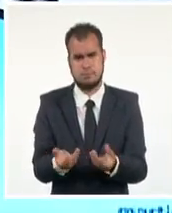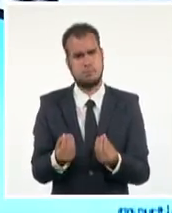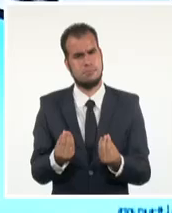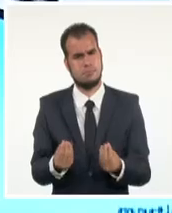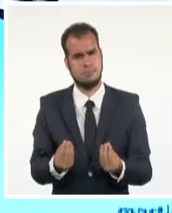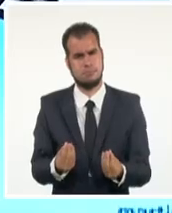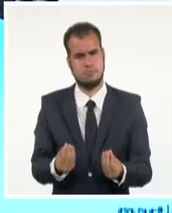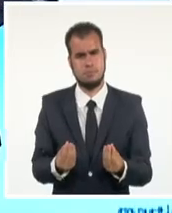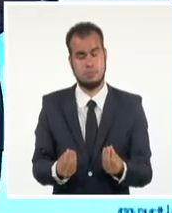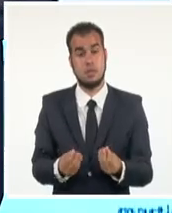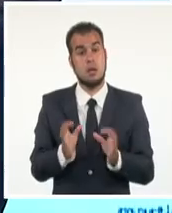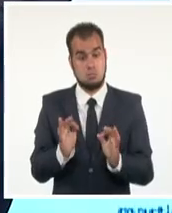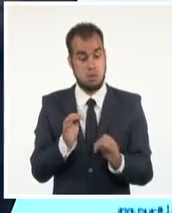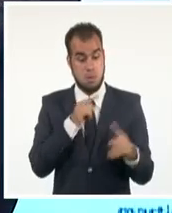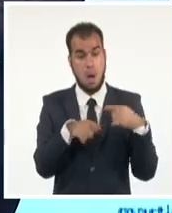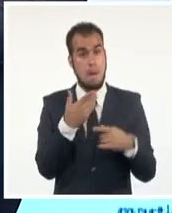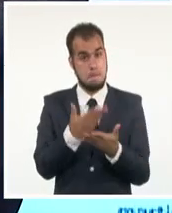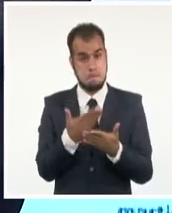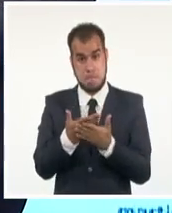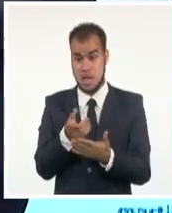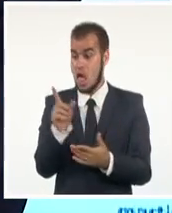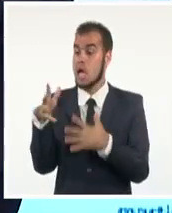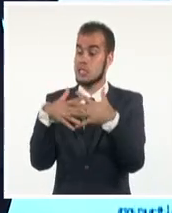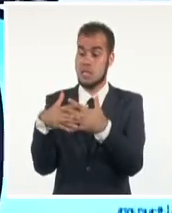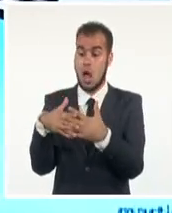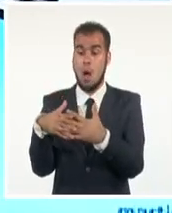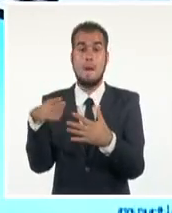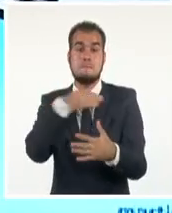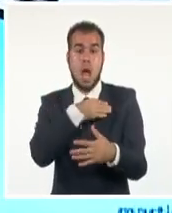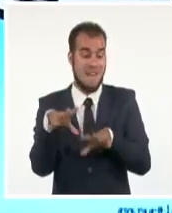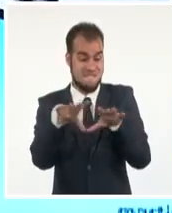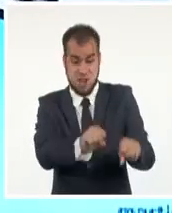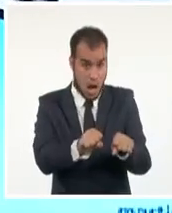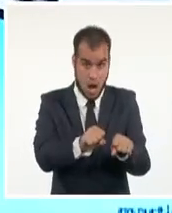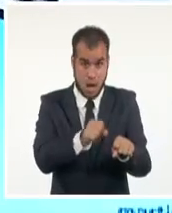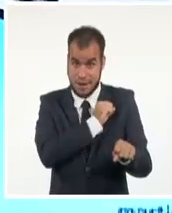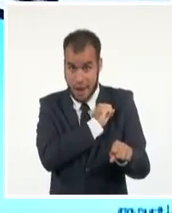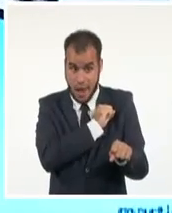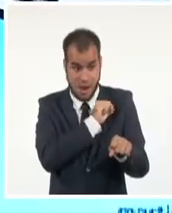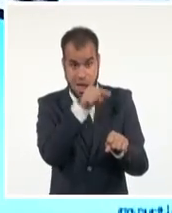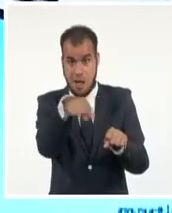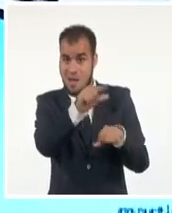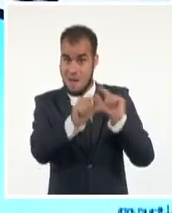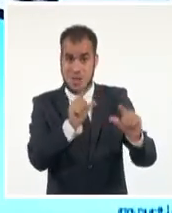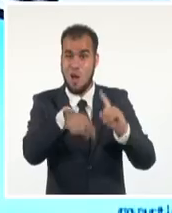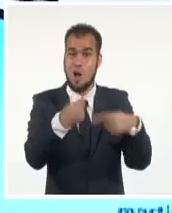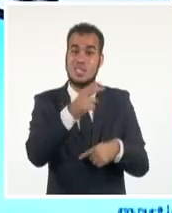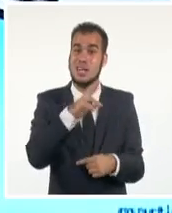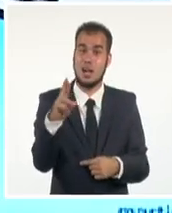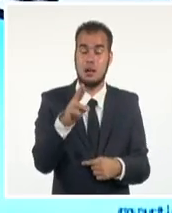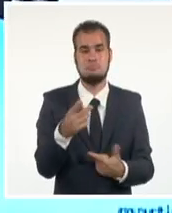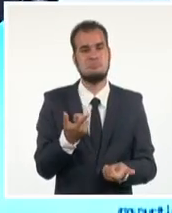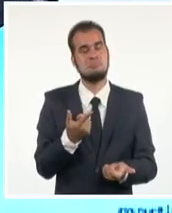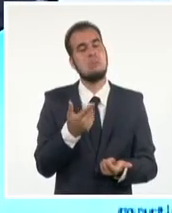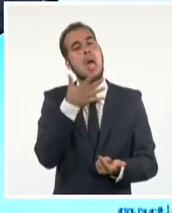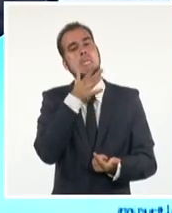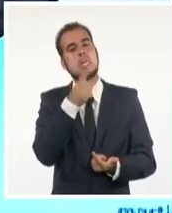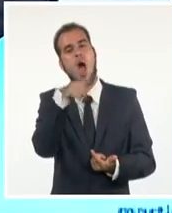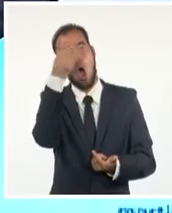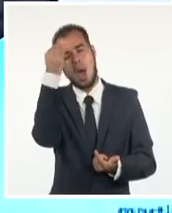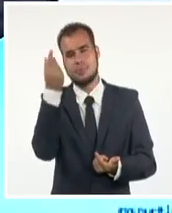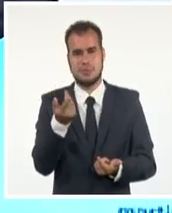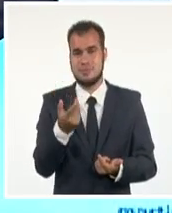que haga falta en Matanzas, sin pedir gasolina ni dinero, porque Matanzas no está sola, o porque Cuba es una